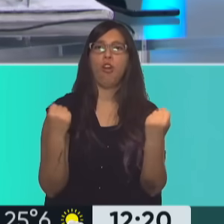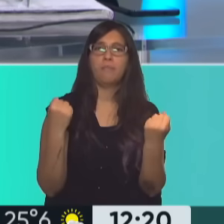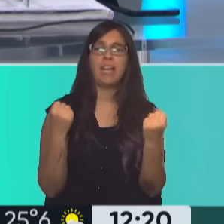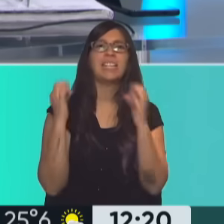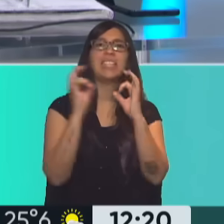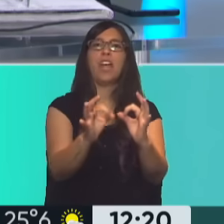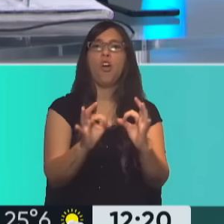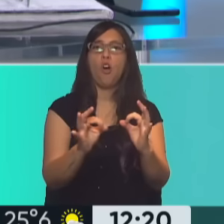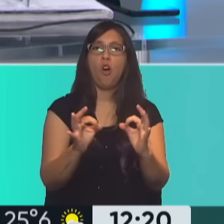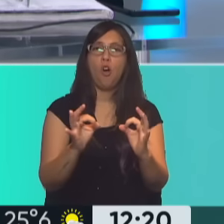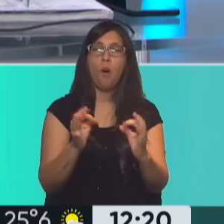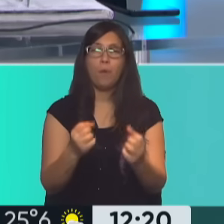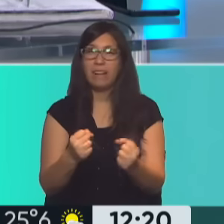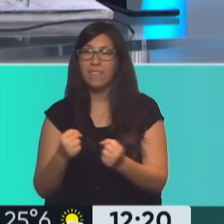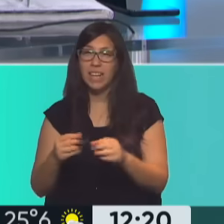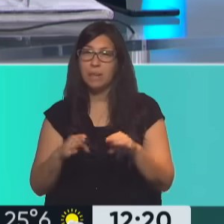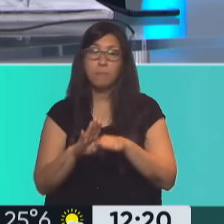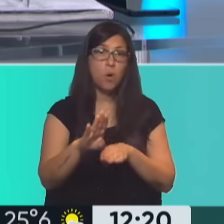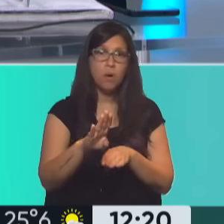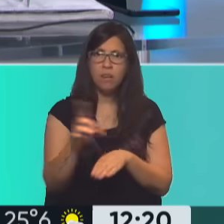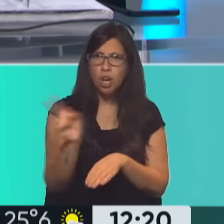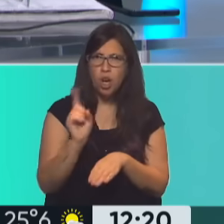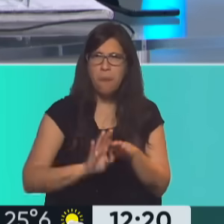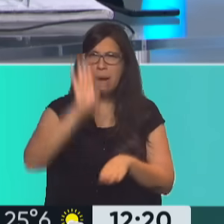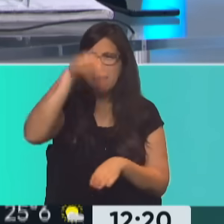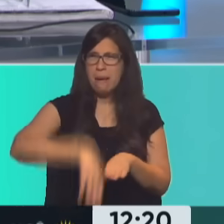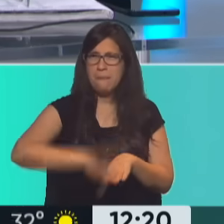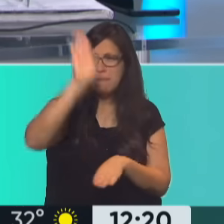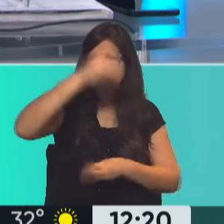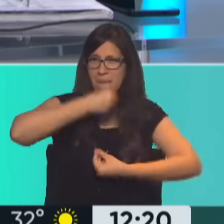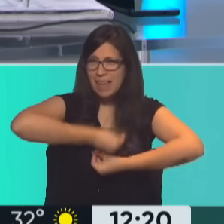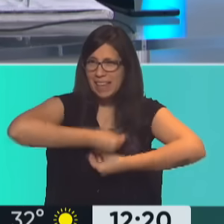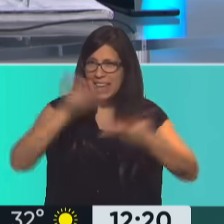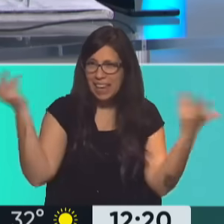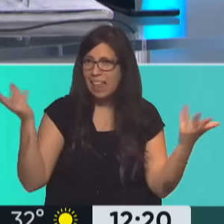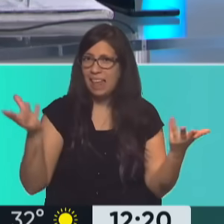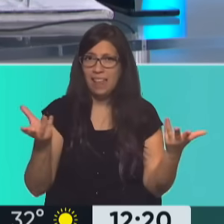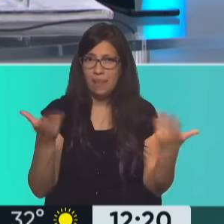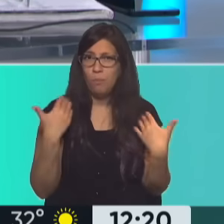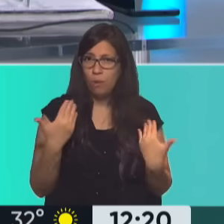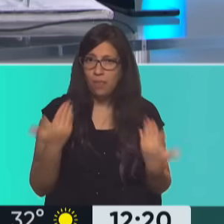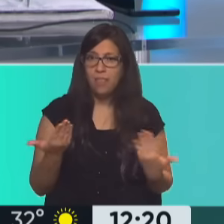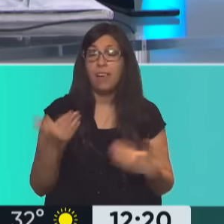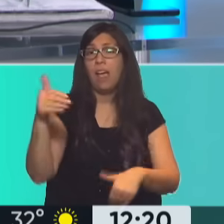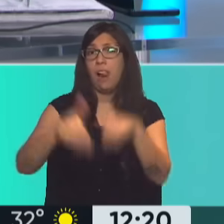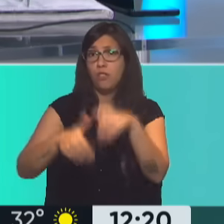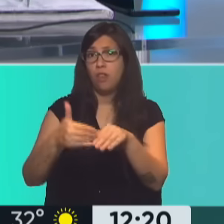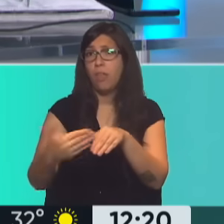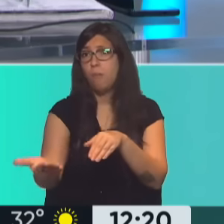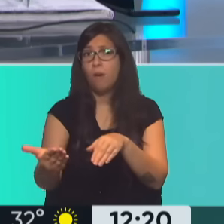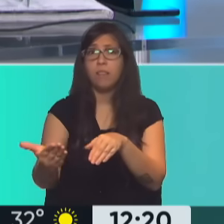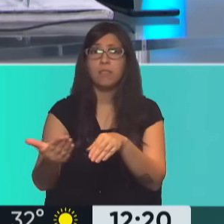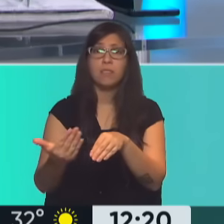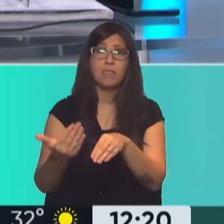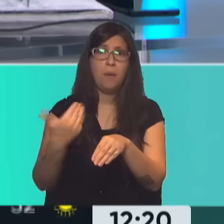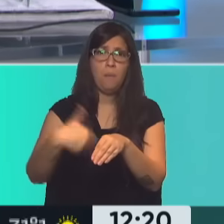porque lo estaban frenando y finalmente llegó en se va m para cualquier lado y no descarto que después de las elecciones unos días